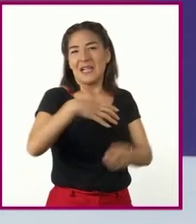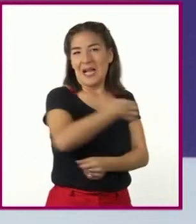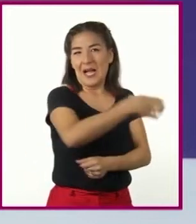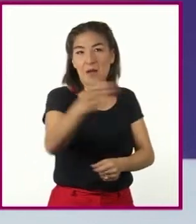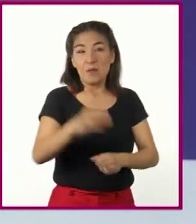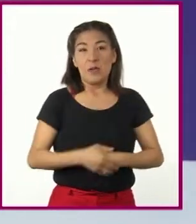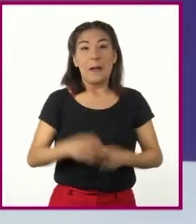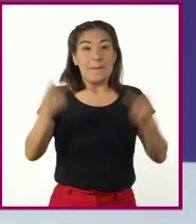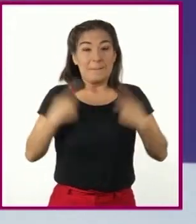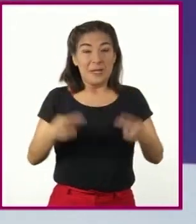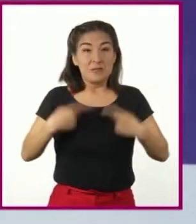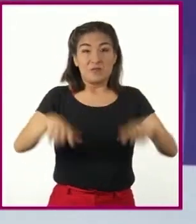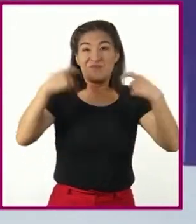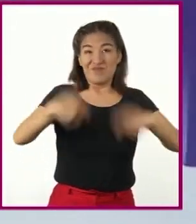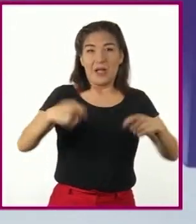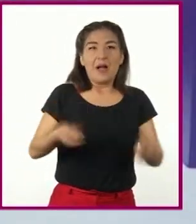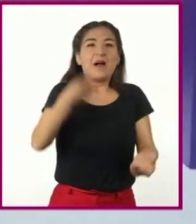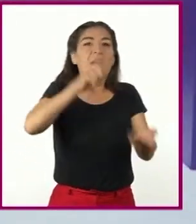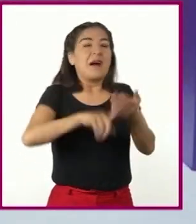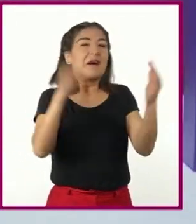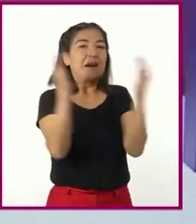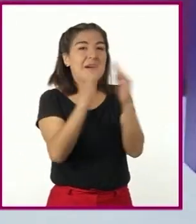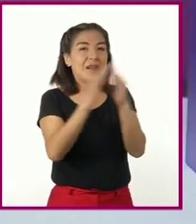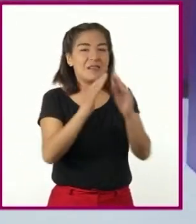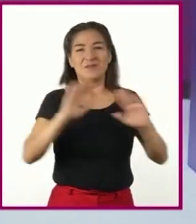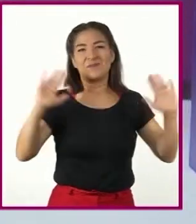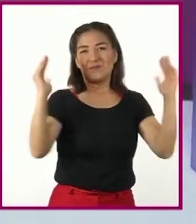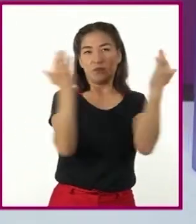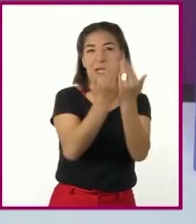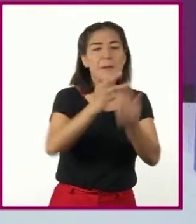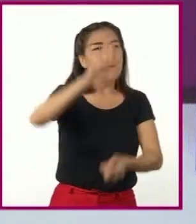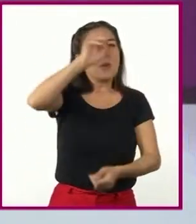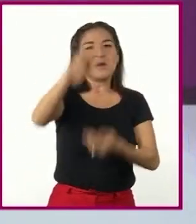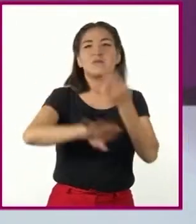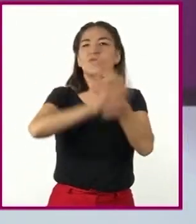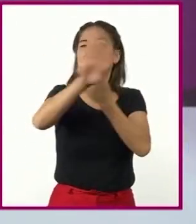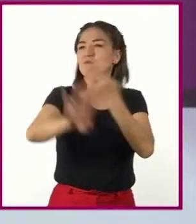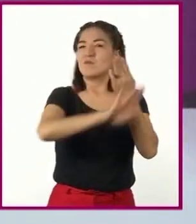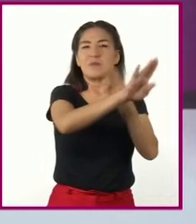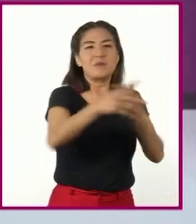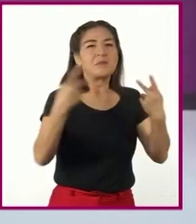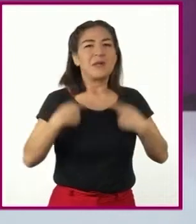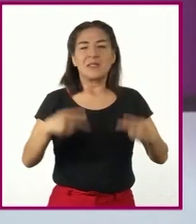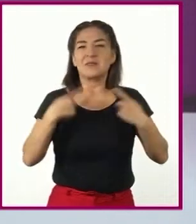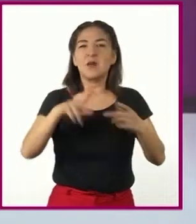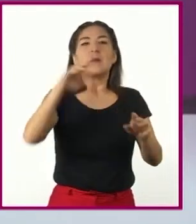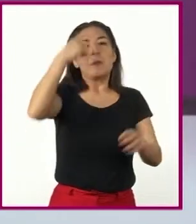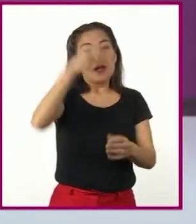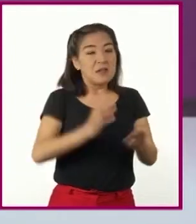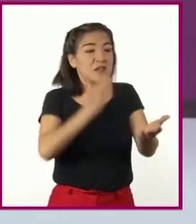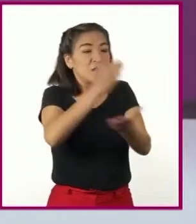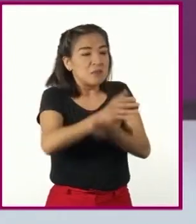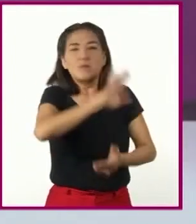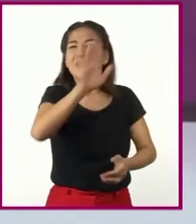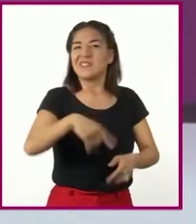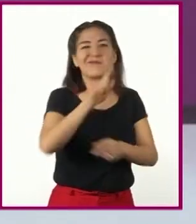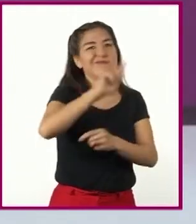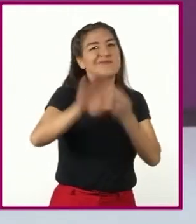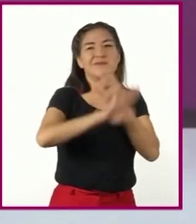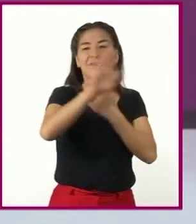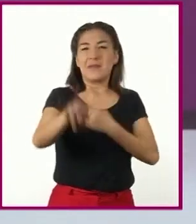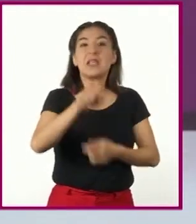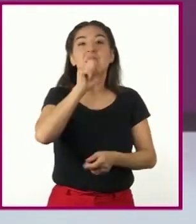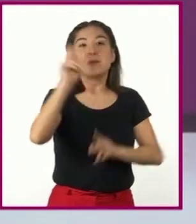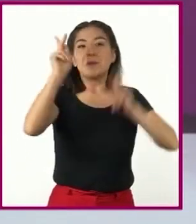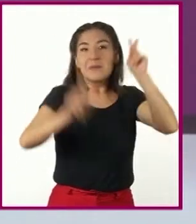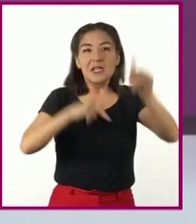se aislaron en sus residencias y se les prohibieron las reuniones de duelo para acompañar a los difuntos, así como visitas a